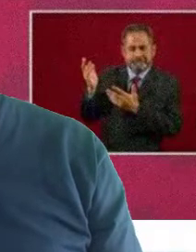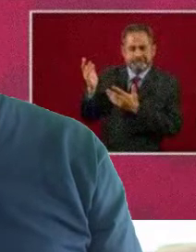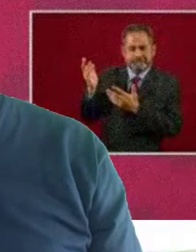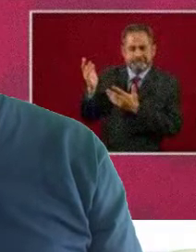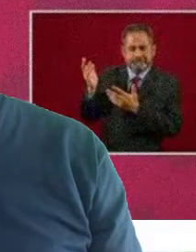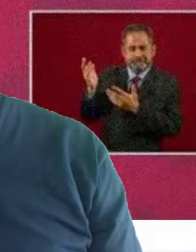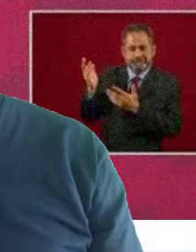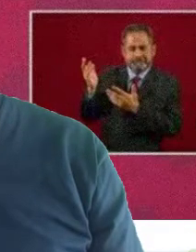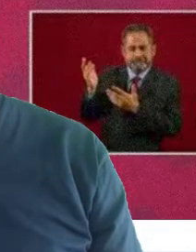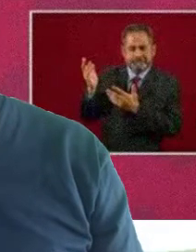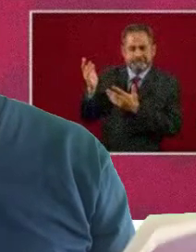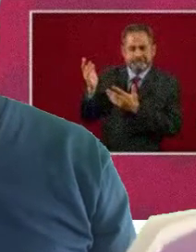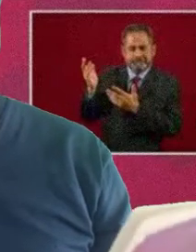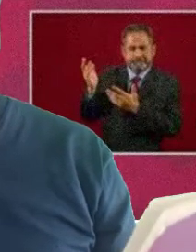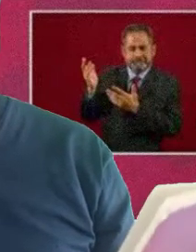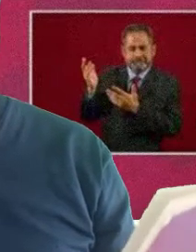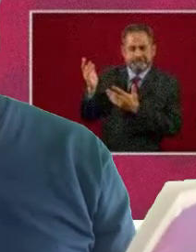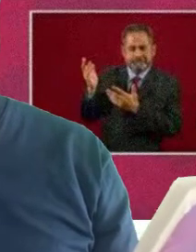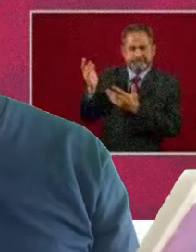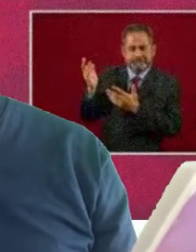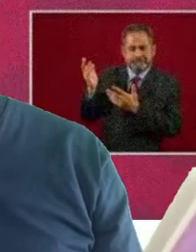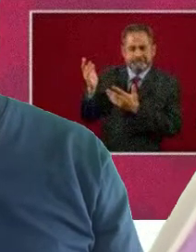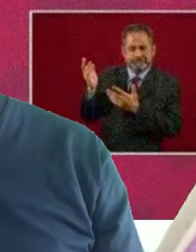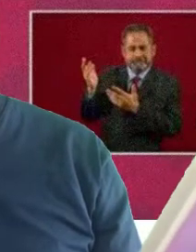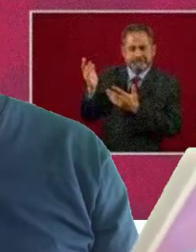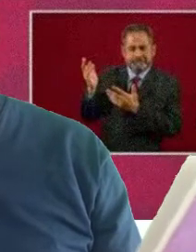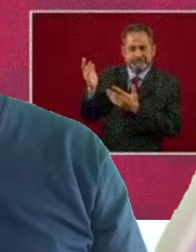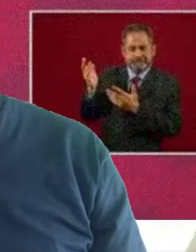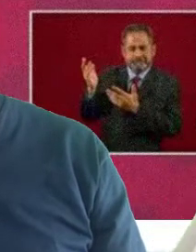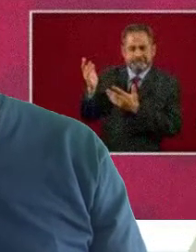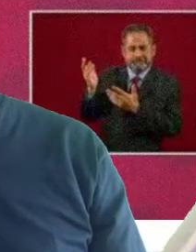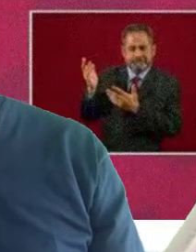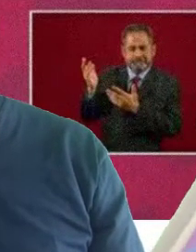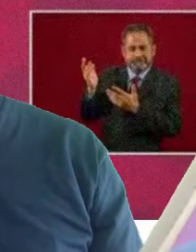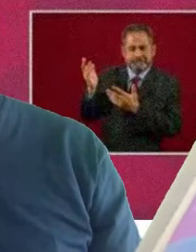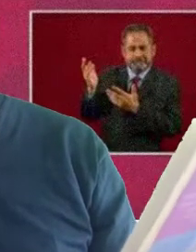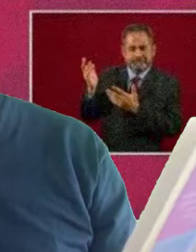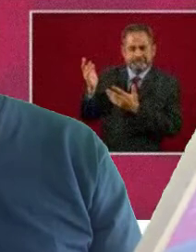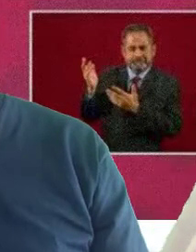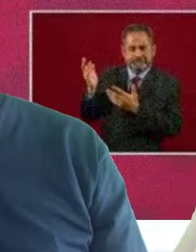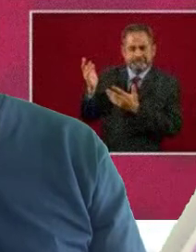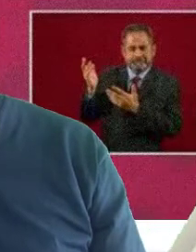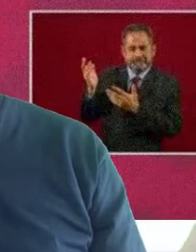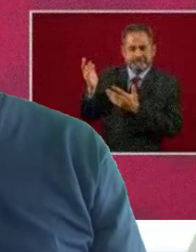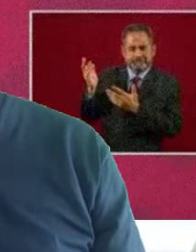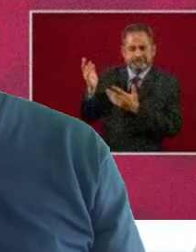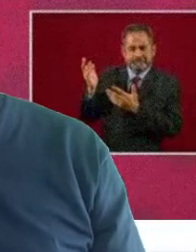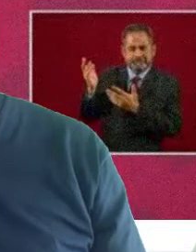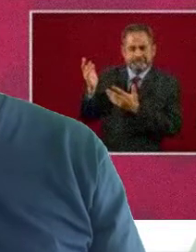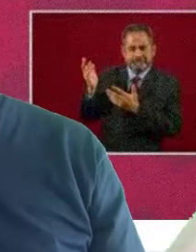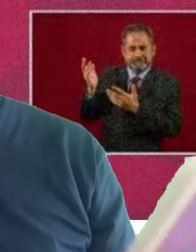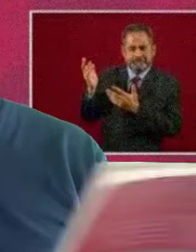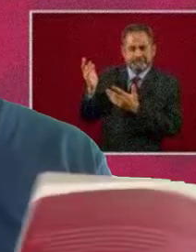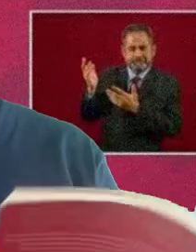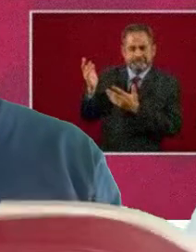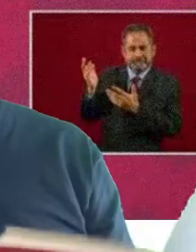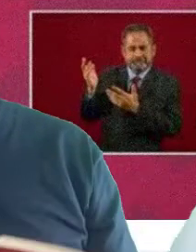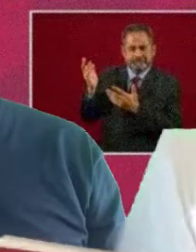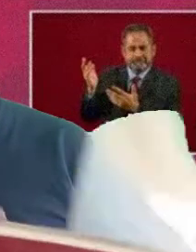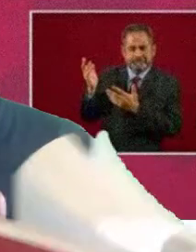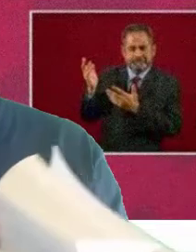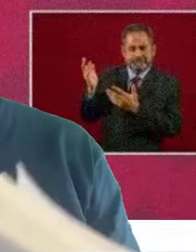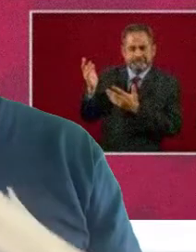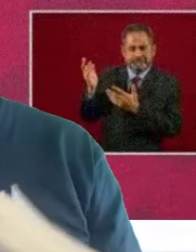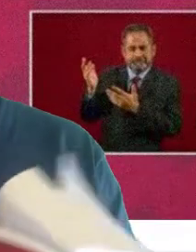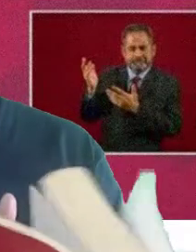nuestro presidente que por eso hay que usar la razón y el diálogo y al hogar dialogar dialogar por